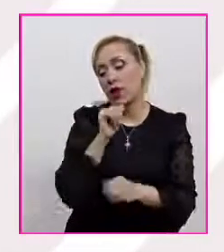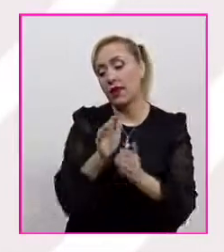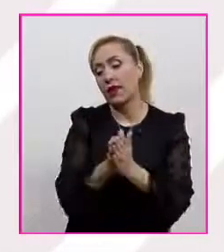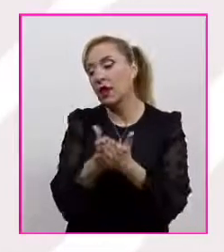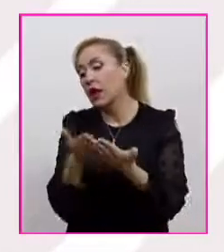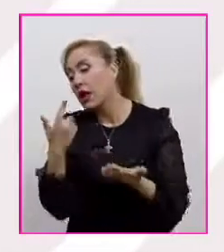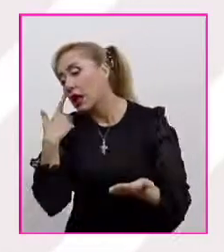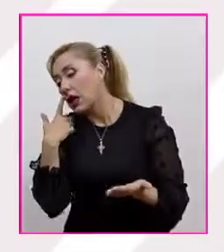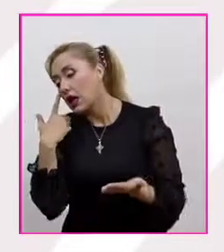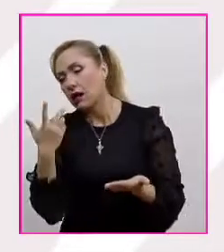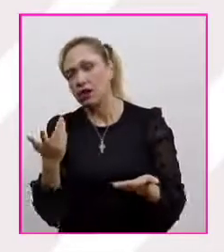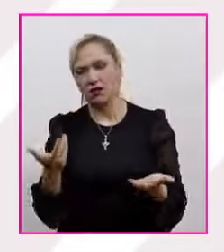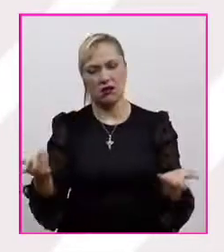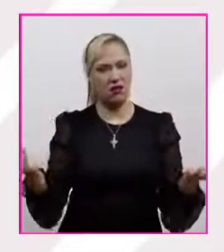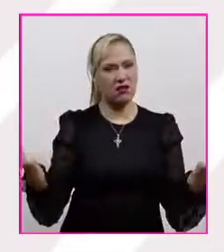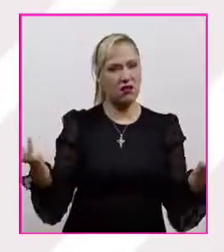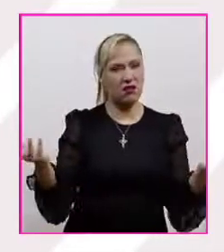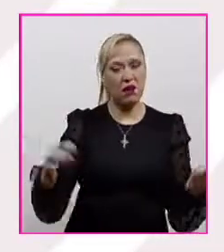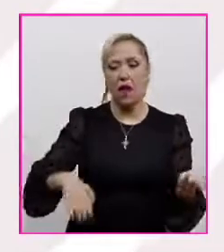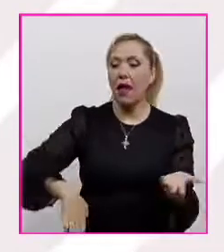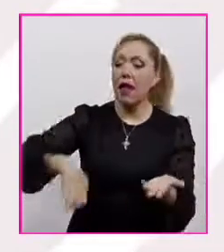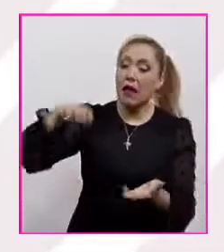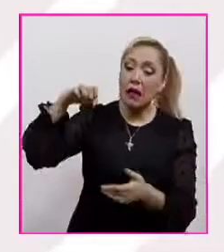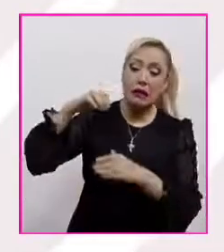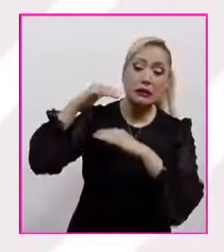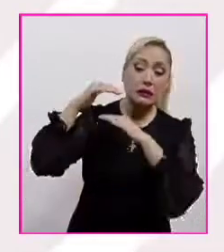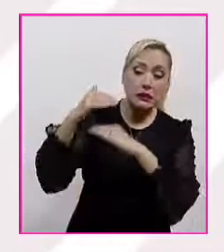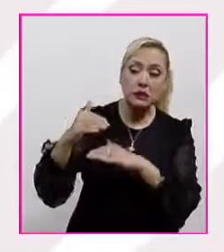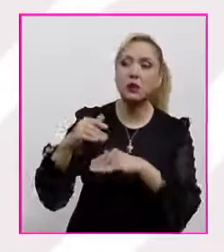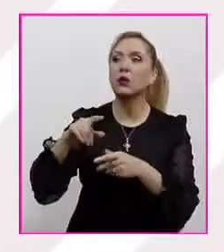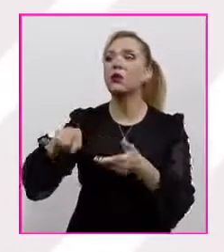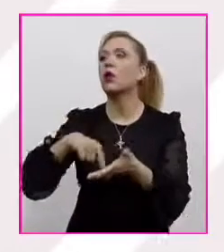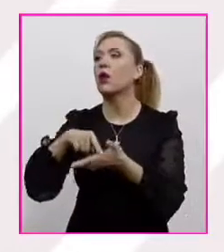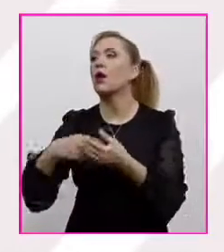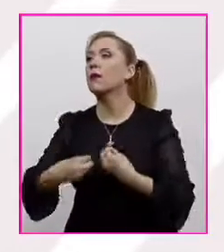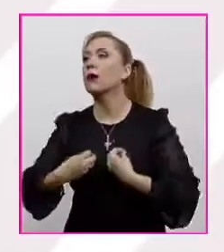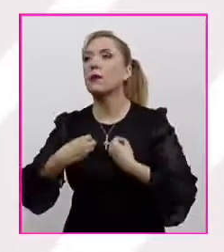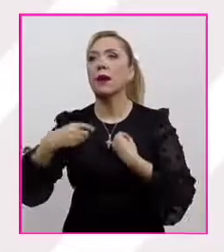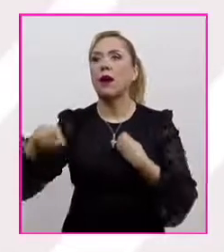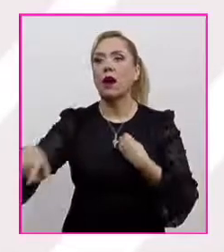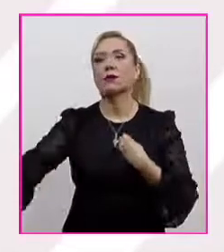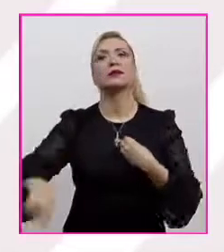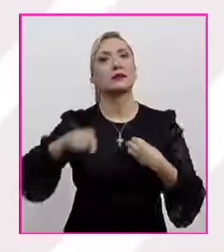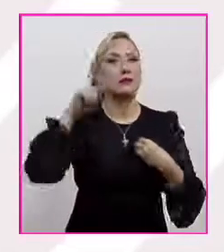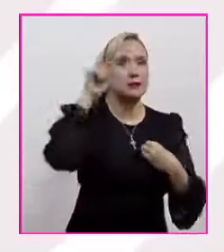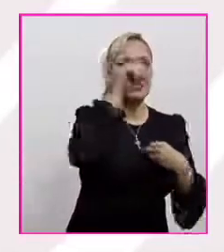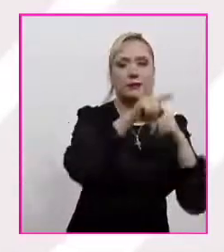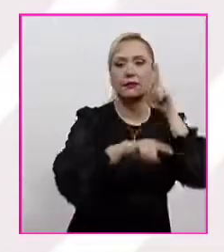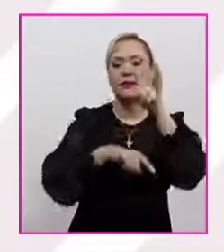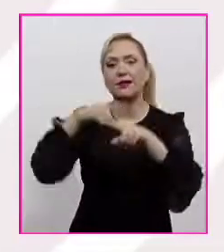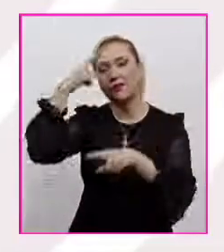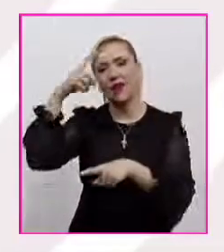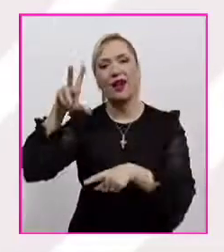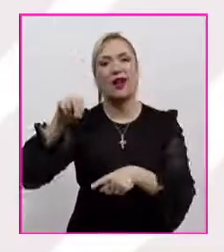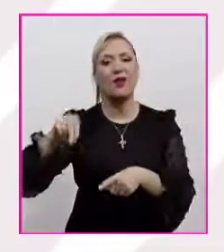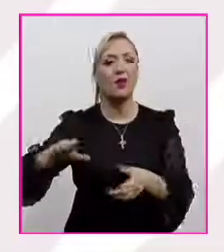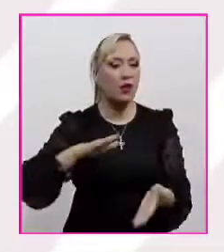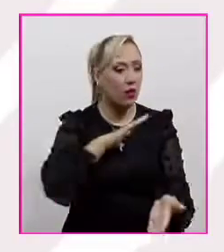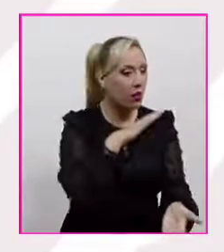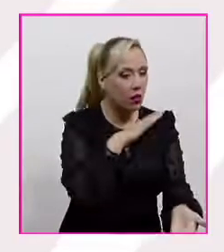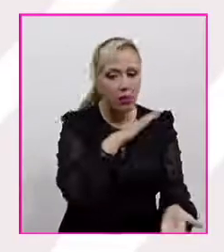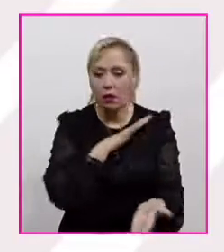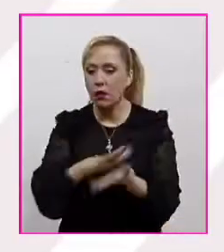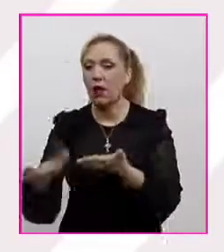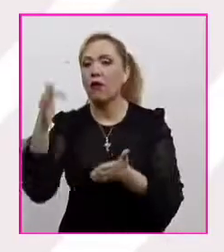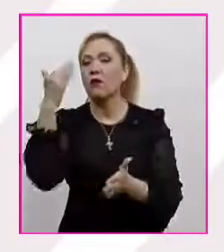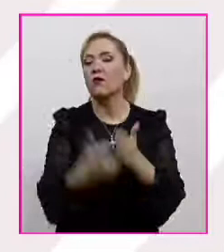único restricción a la vacuna es de edad y de dónde vive la persona. Pero si no tiene un documento con cual ostentarse, lo